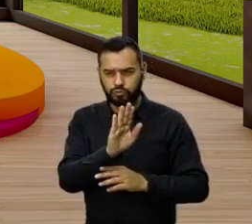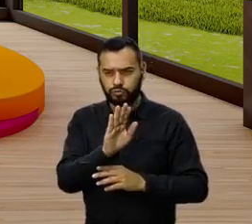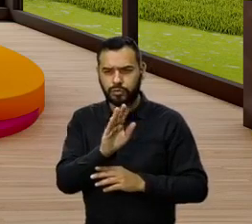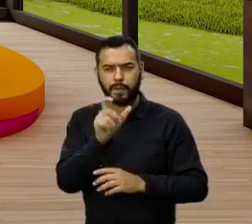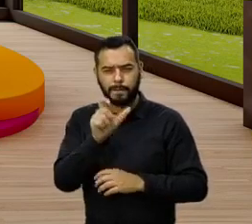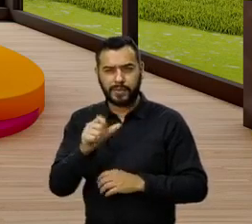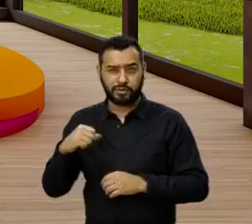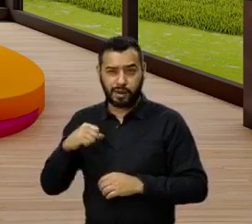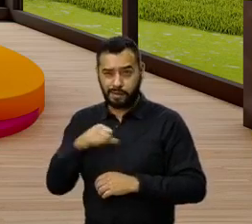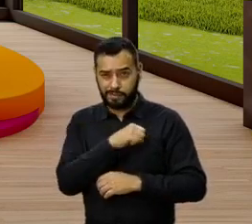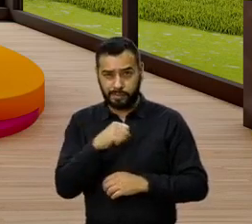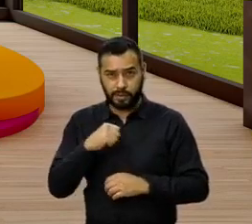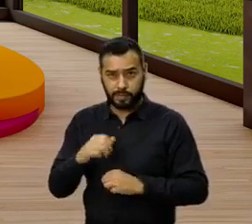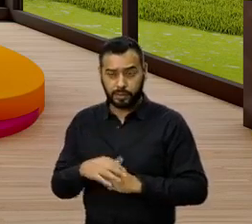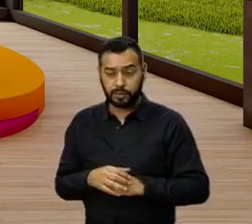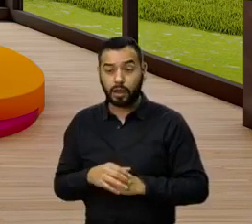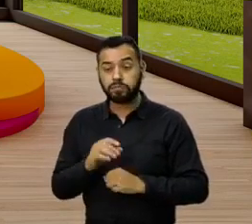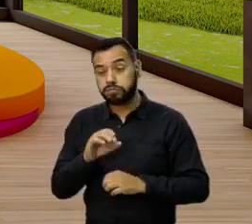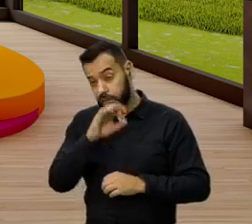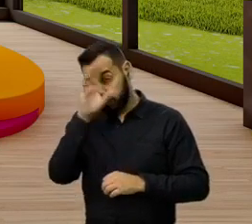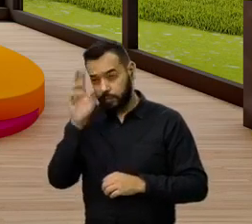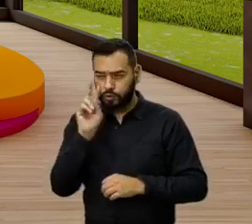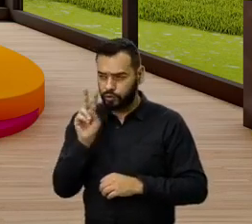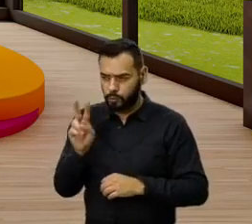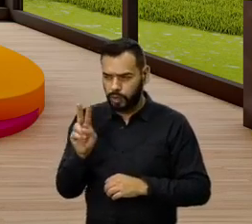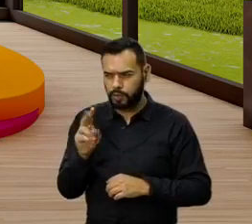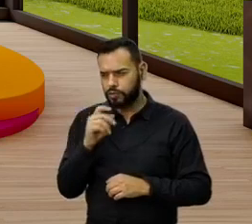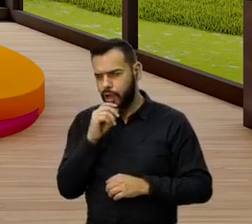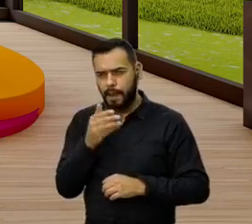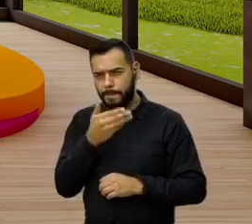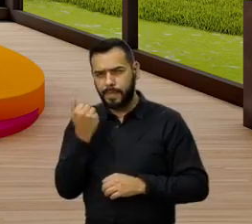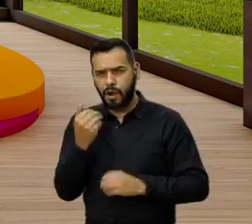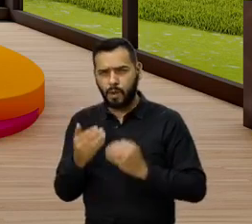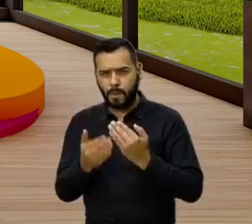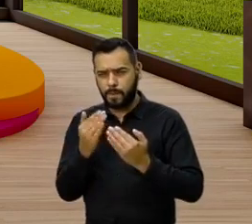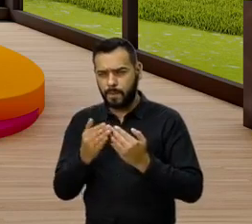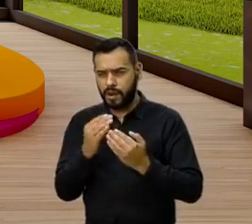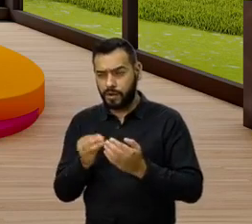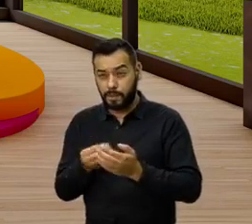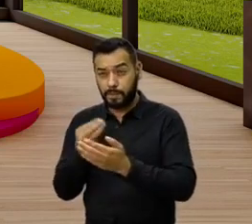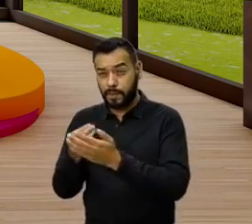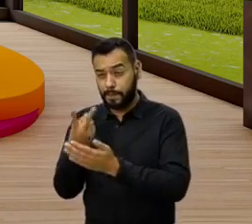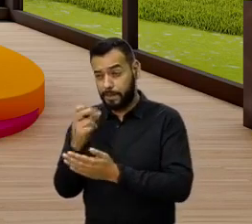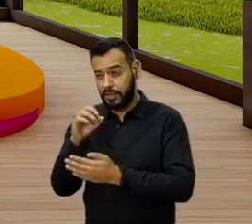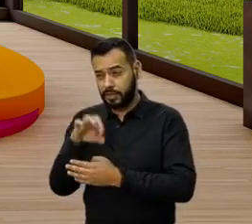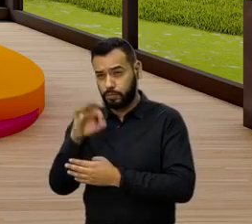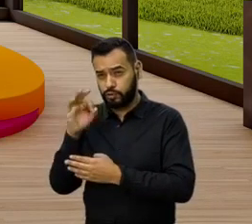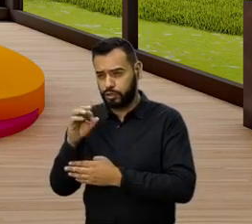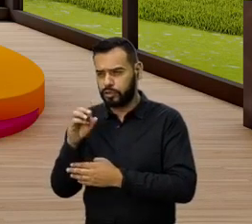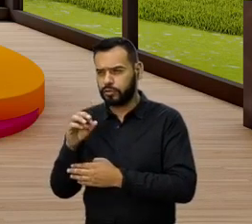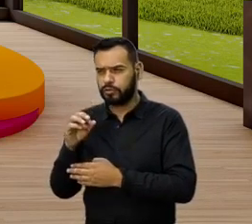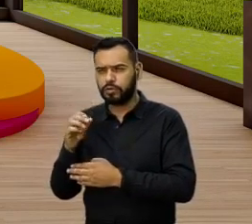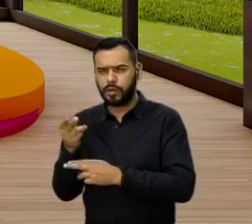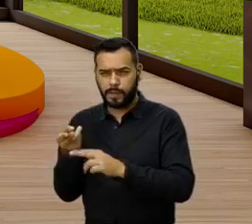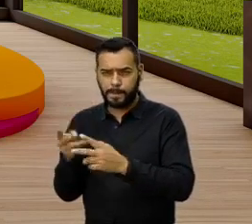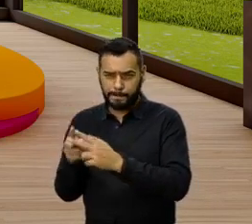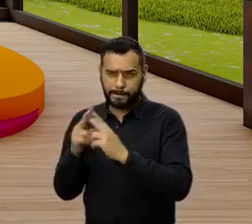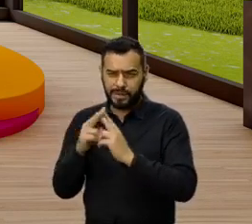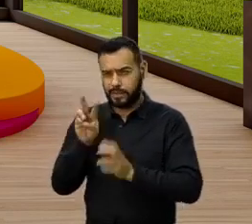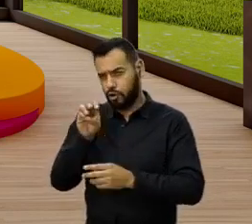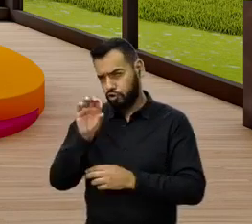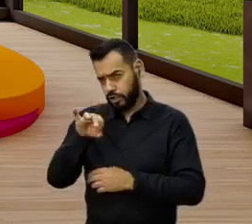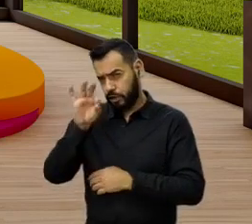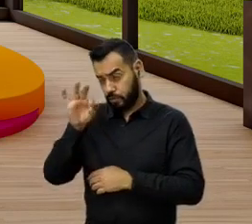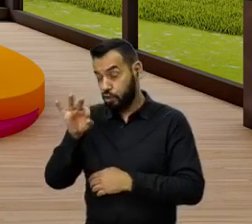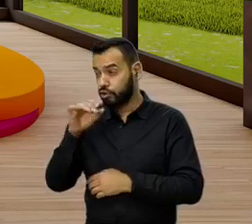una persona independiente si de pronto vemos que te queda más fácil manejar una inicial del 20% y un crédito del 80 para que tengas una